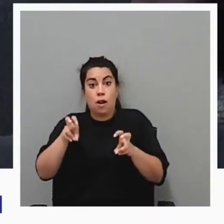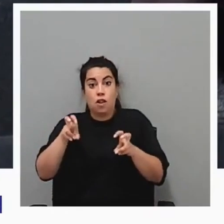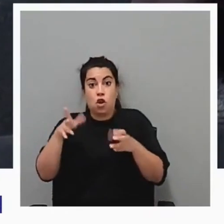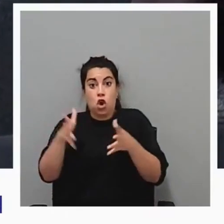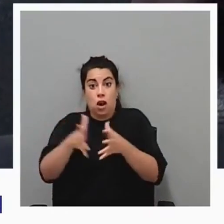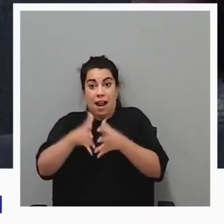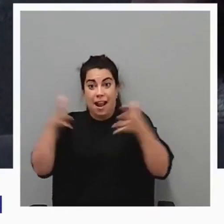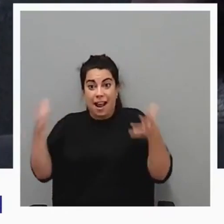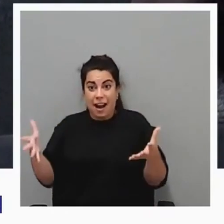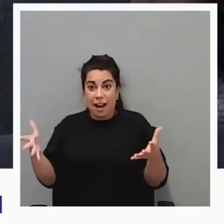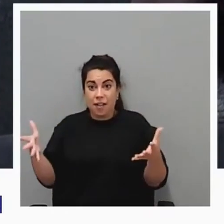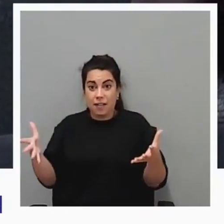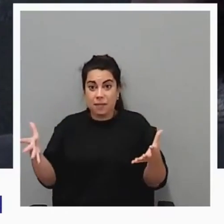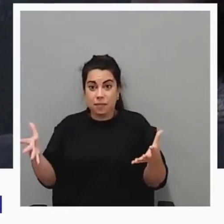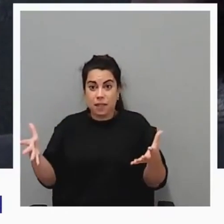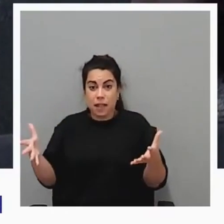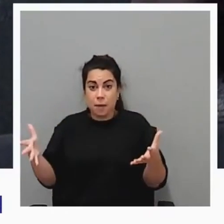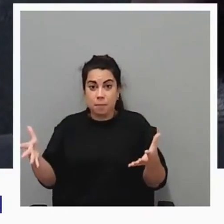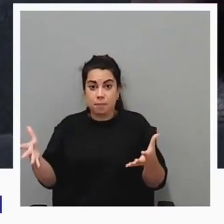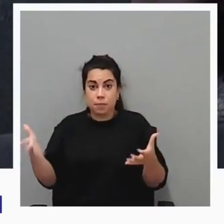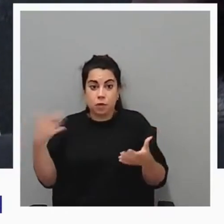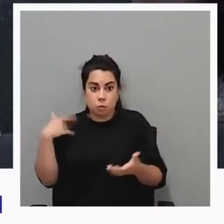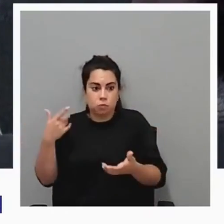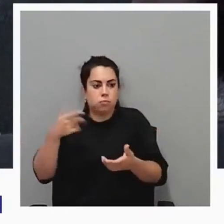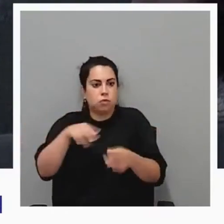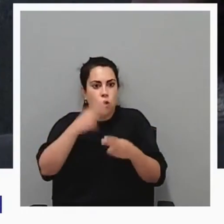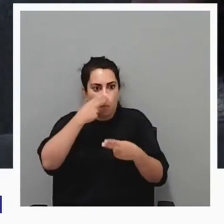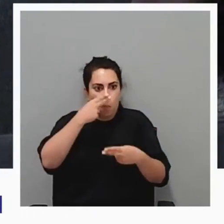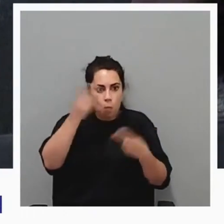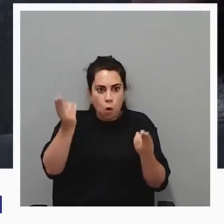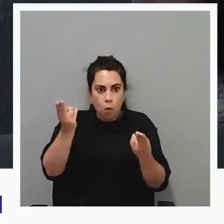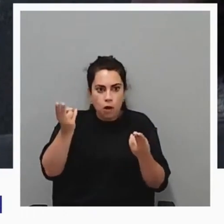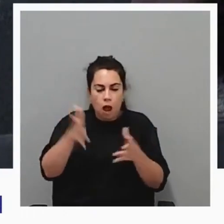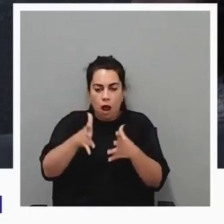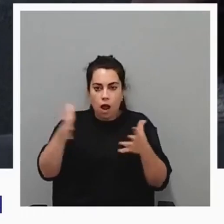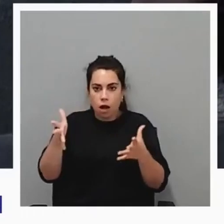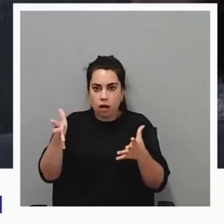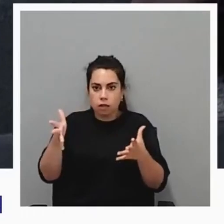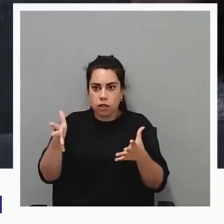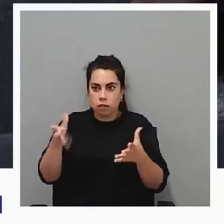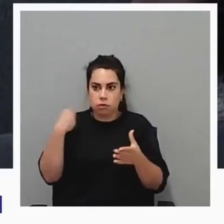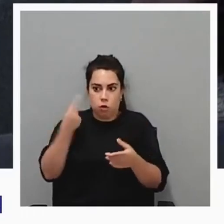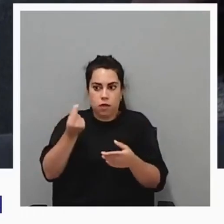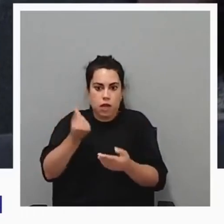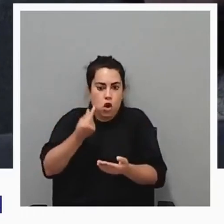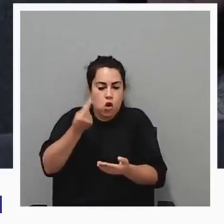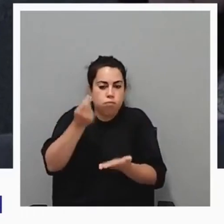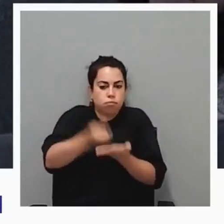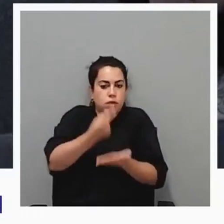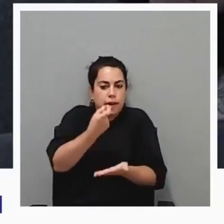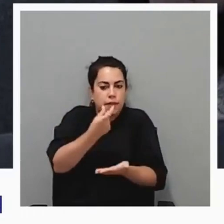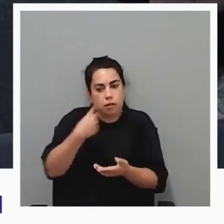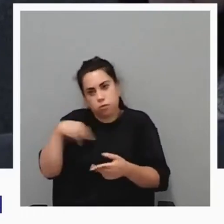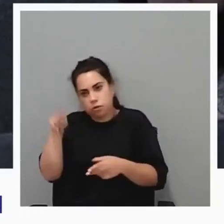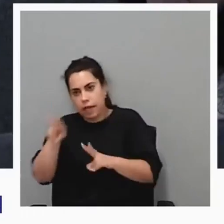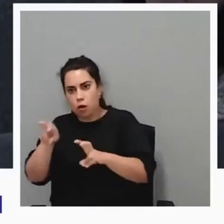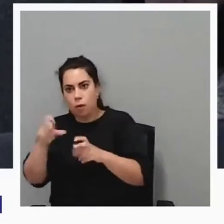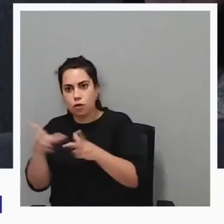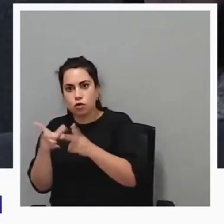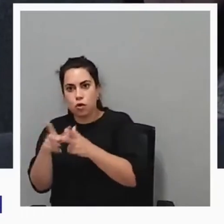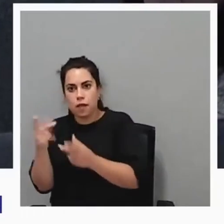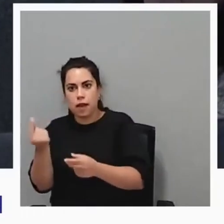no es privada, sino es de inicio pública. Pues yo creo que la innovación social también tiene. ¿Cómo conseguimos que esa innovación social